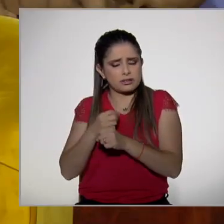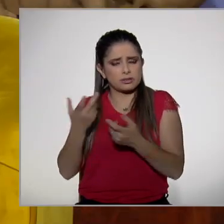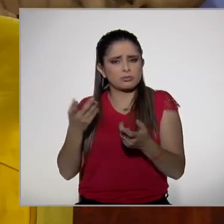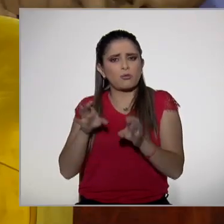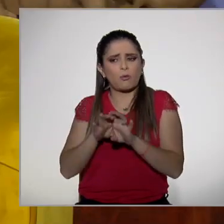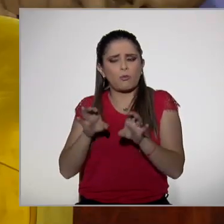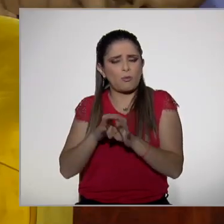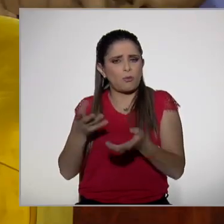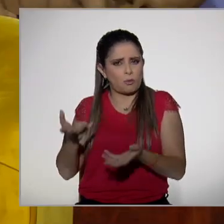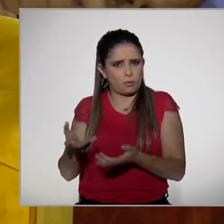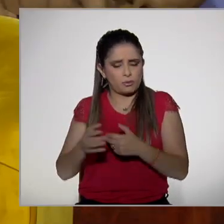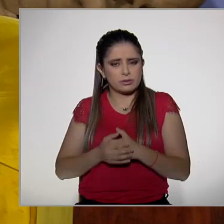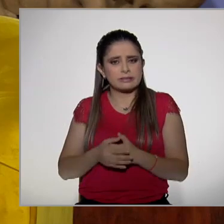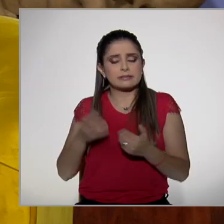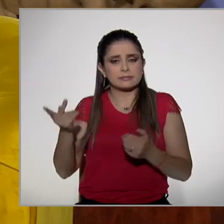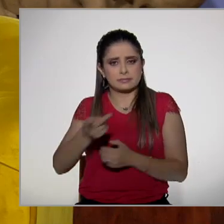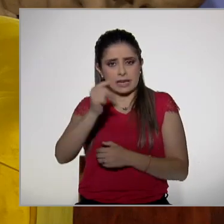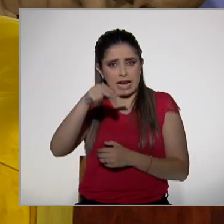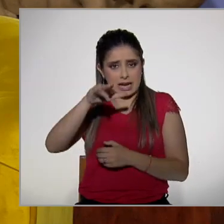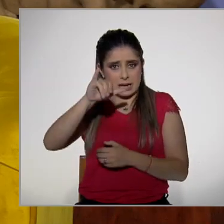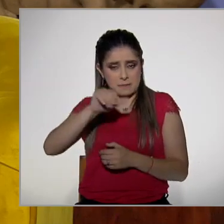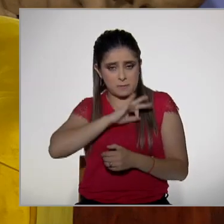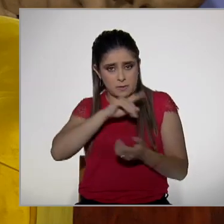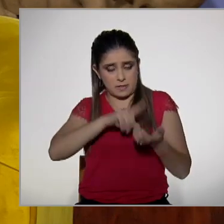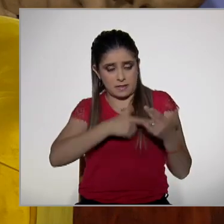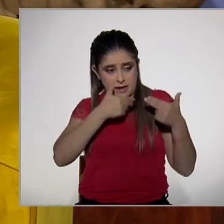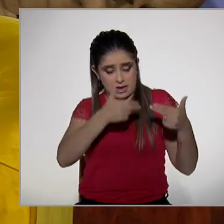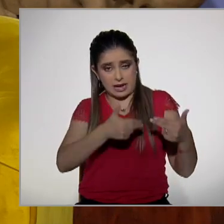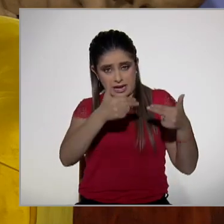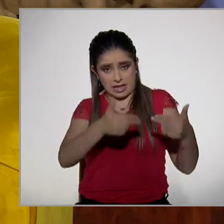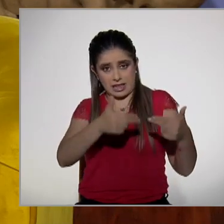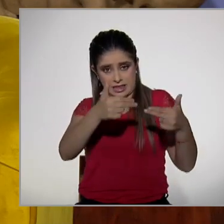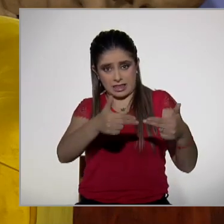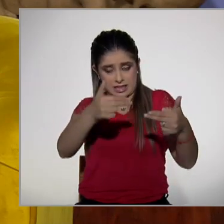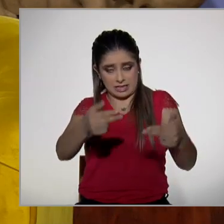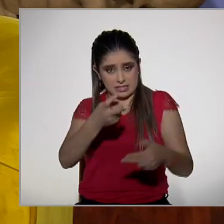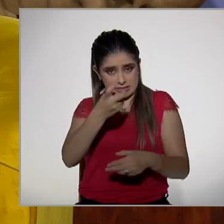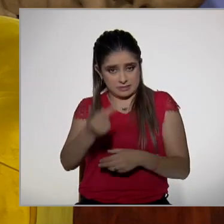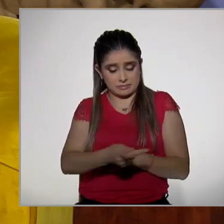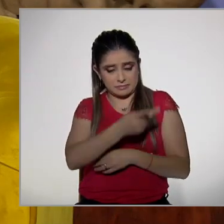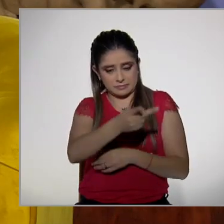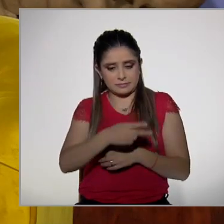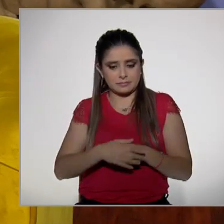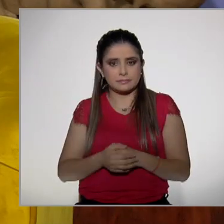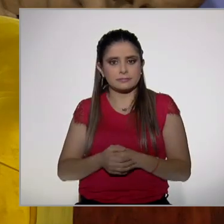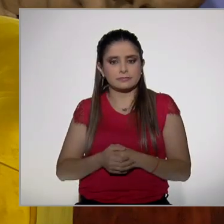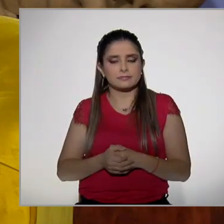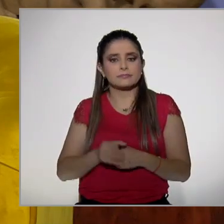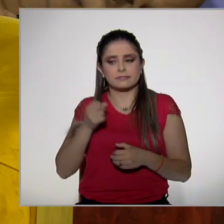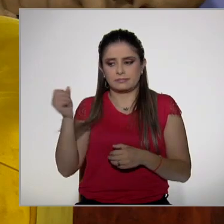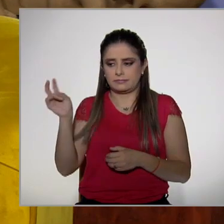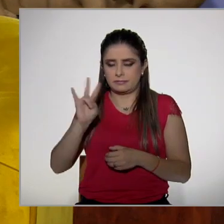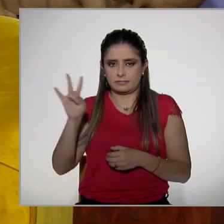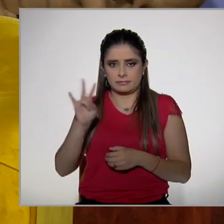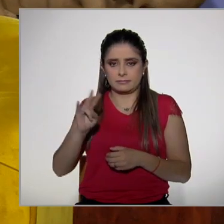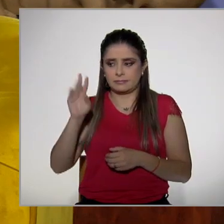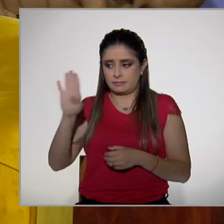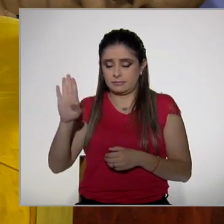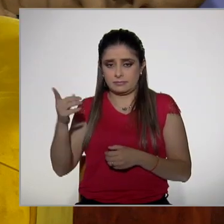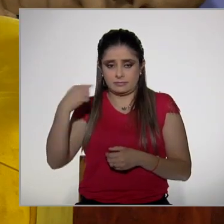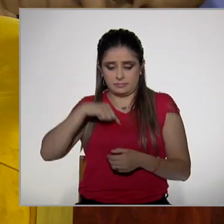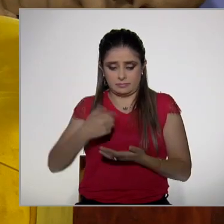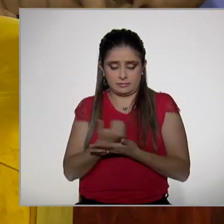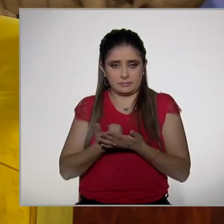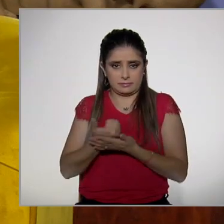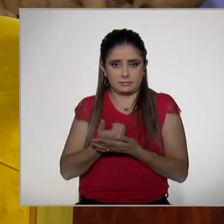nos preguntan si la anemia se hereda eso es algo muy importante y qué implicación tiene la vitamina d en la sangre si